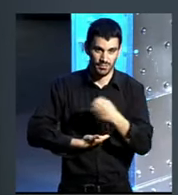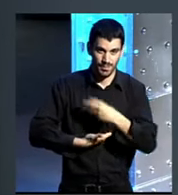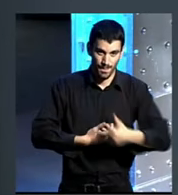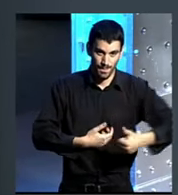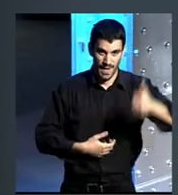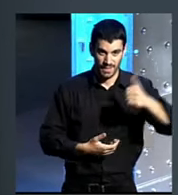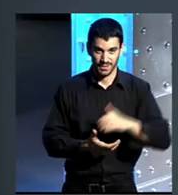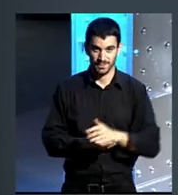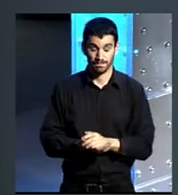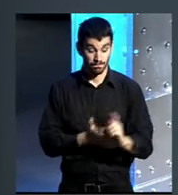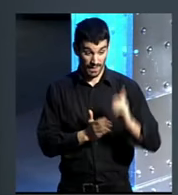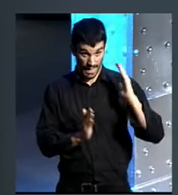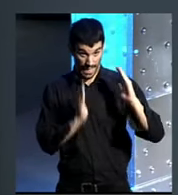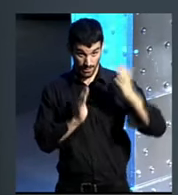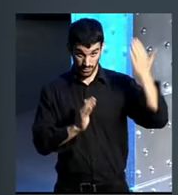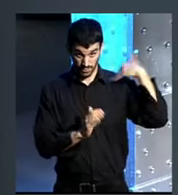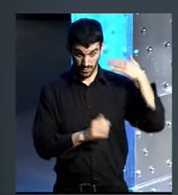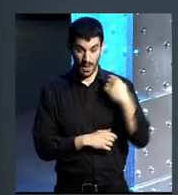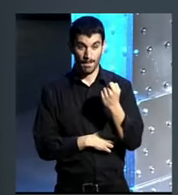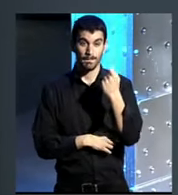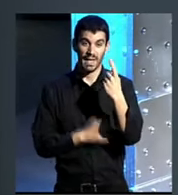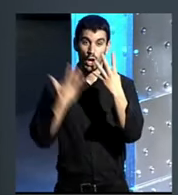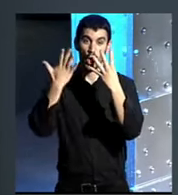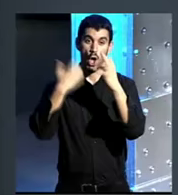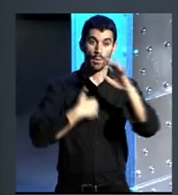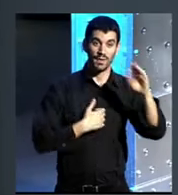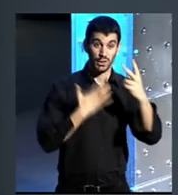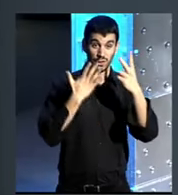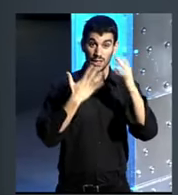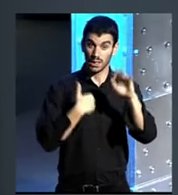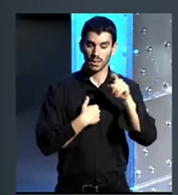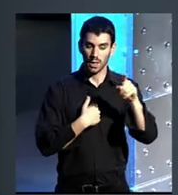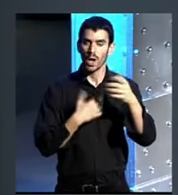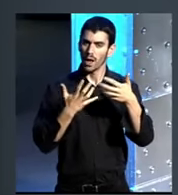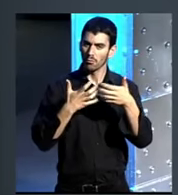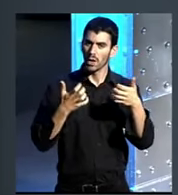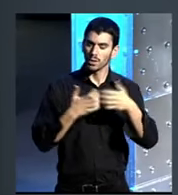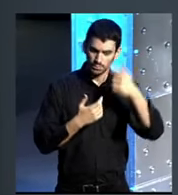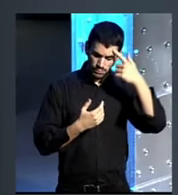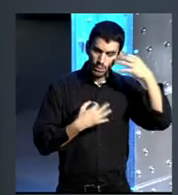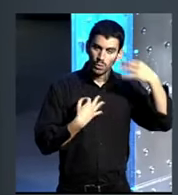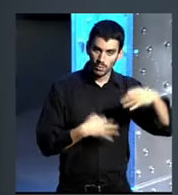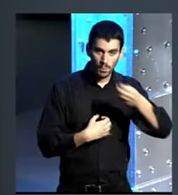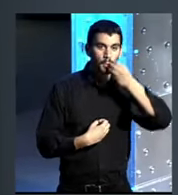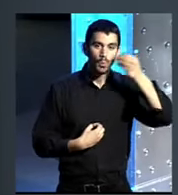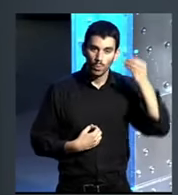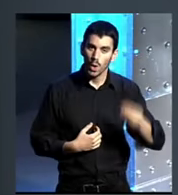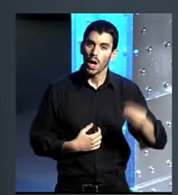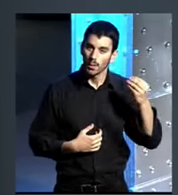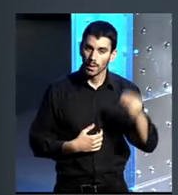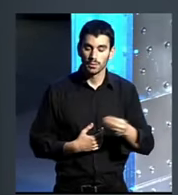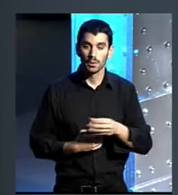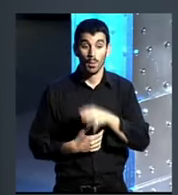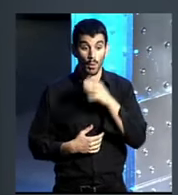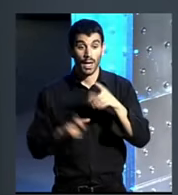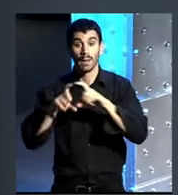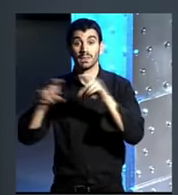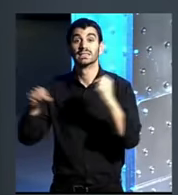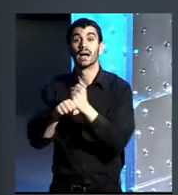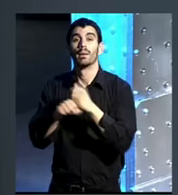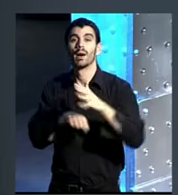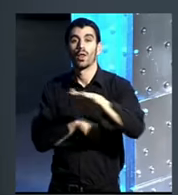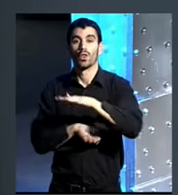dijo, que fue en el año 1970, tenía muchísimo sentido porque las empresas trabajaban en su mercado